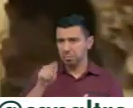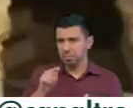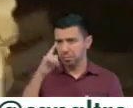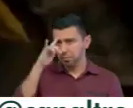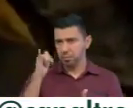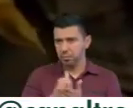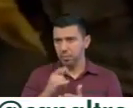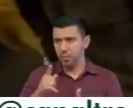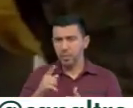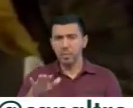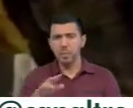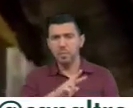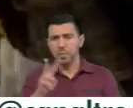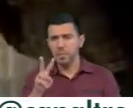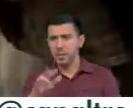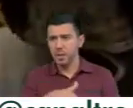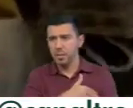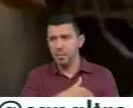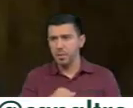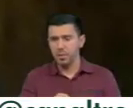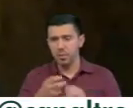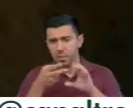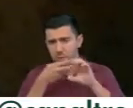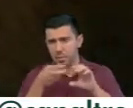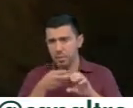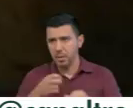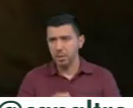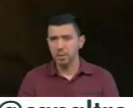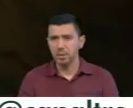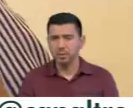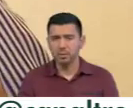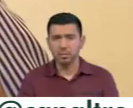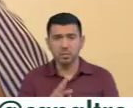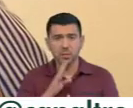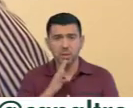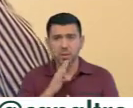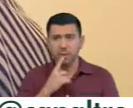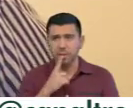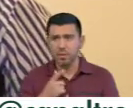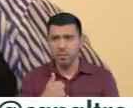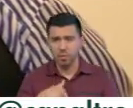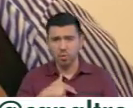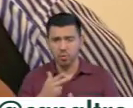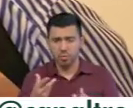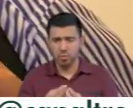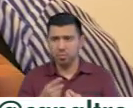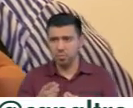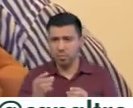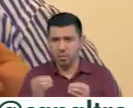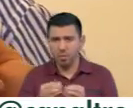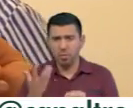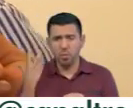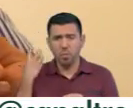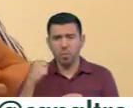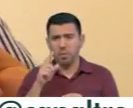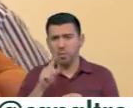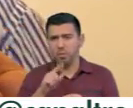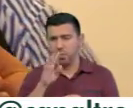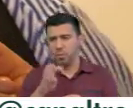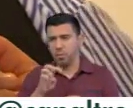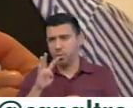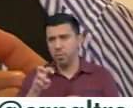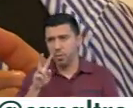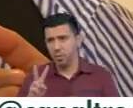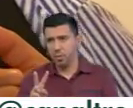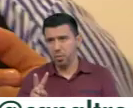viceministro de minas nosotros somos producto en la de una formalización minera en el año 92 si no puede ser